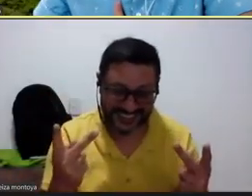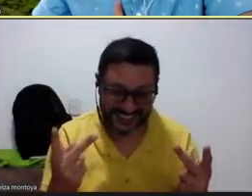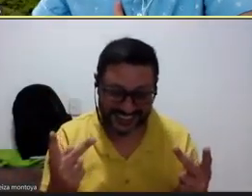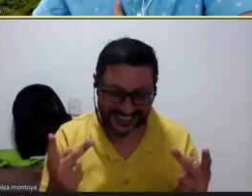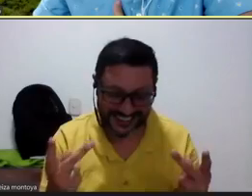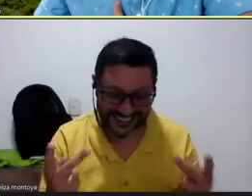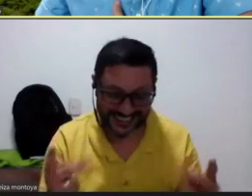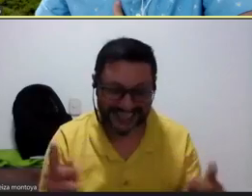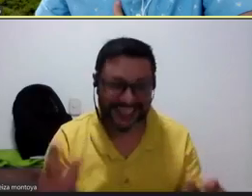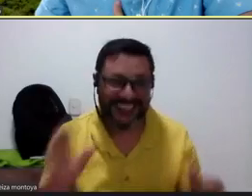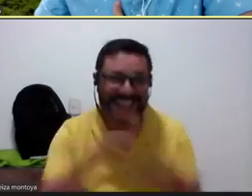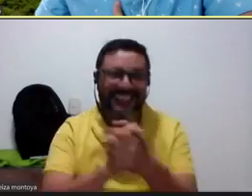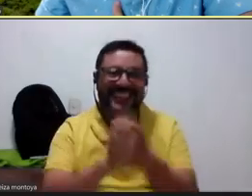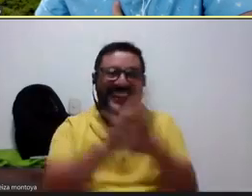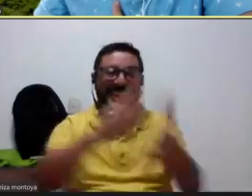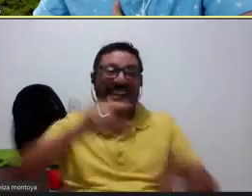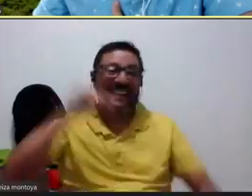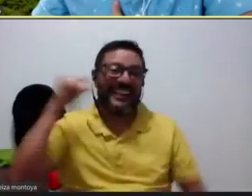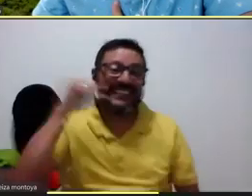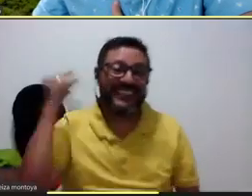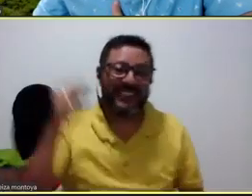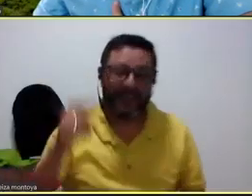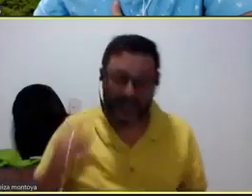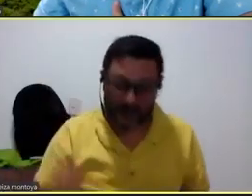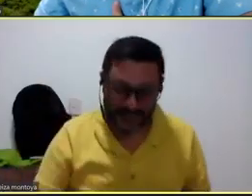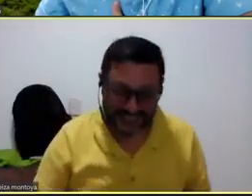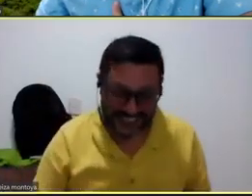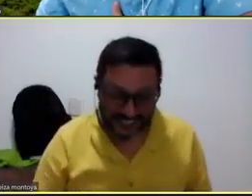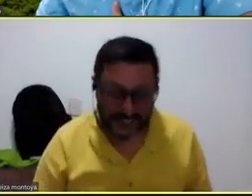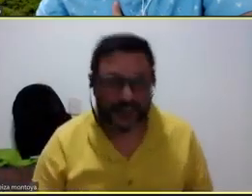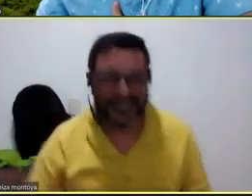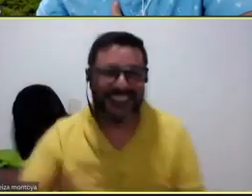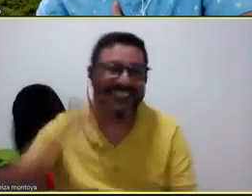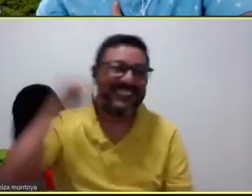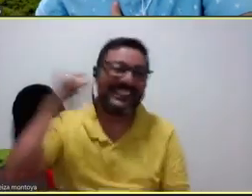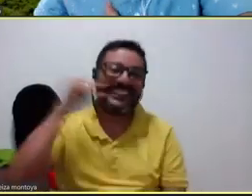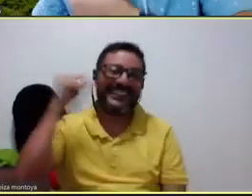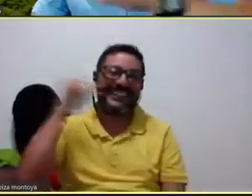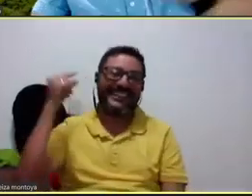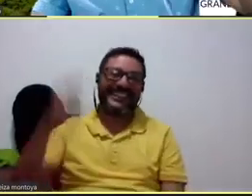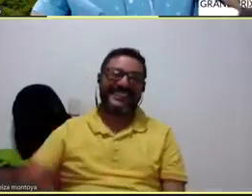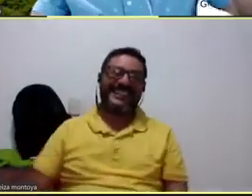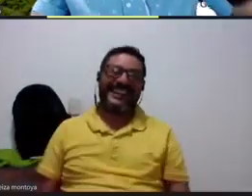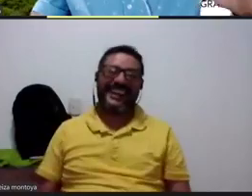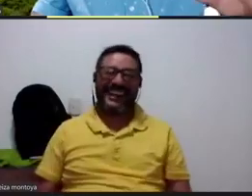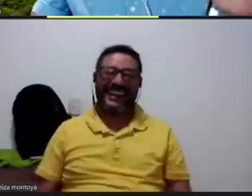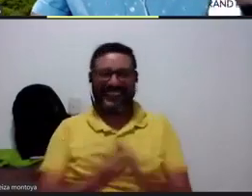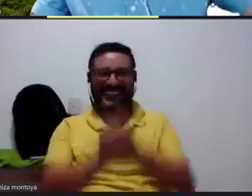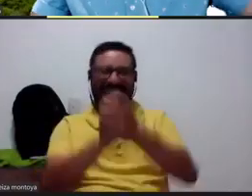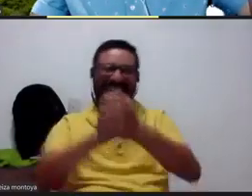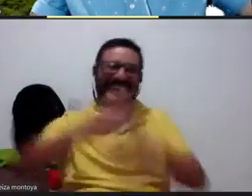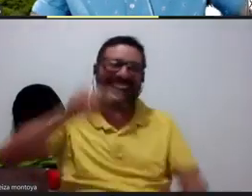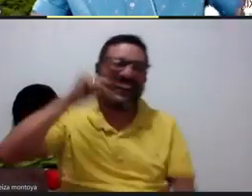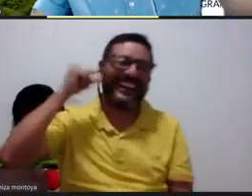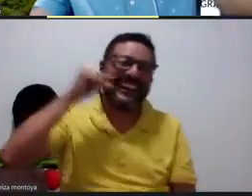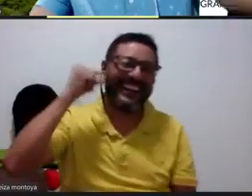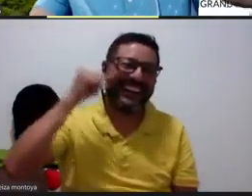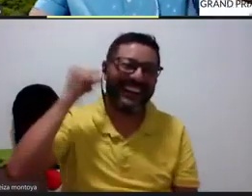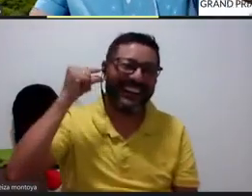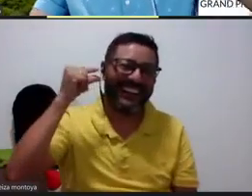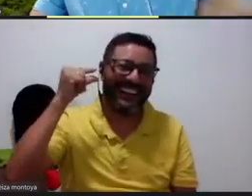y gracias por acompañarnos. Sergio, saludos de Bayona. Claro, sí, claro. Nos chequeó el sonido